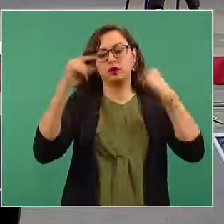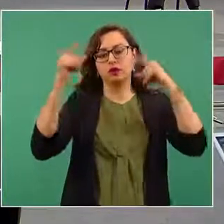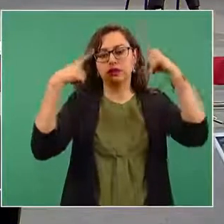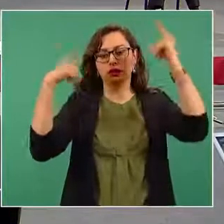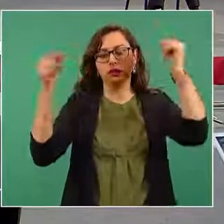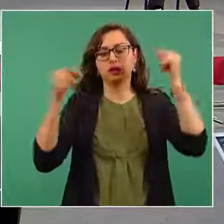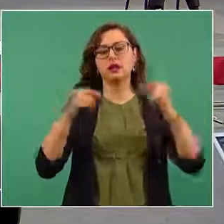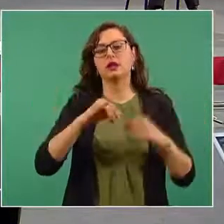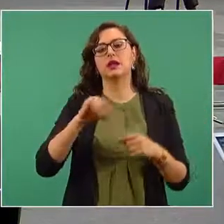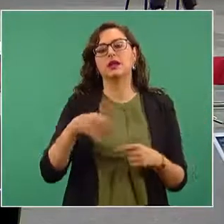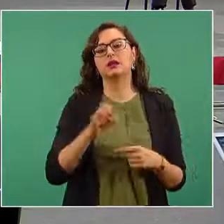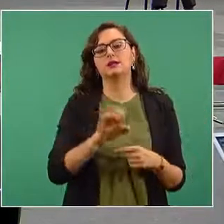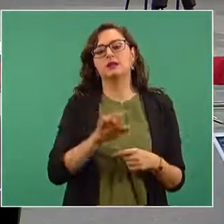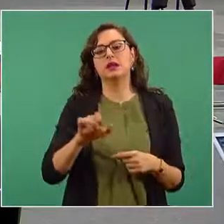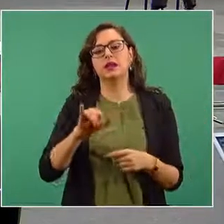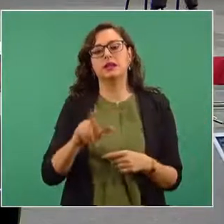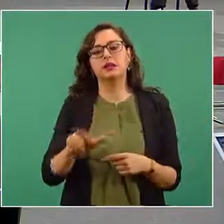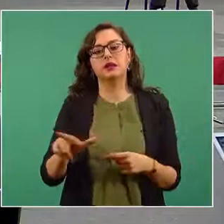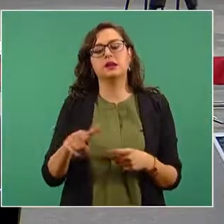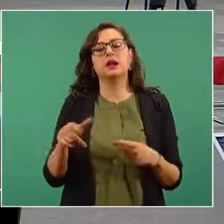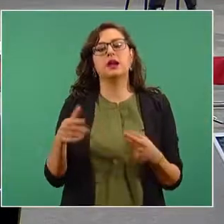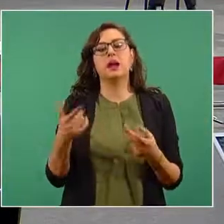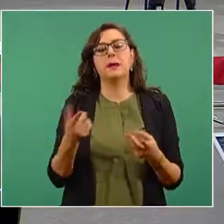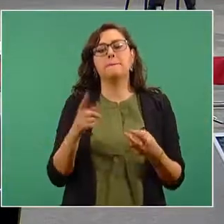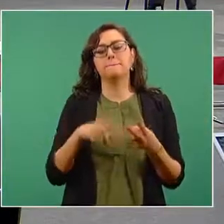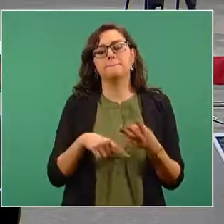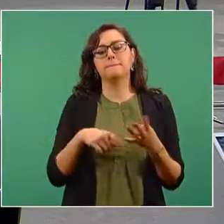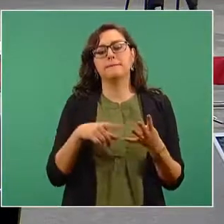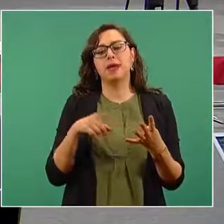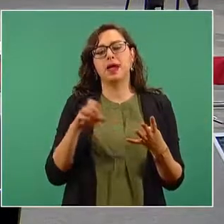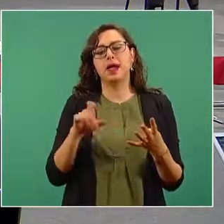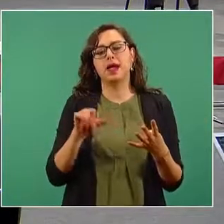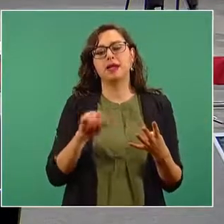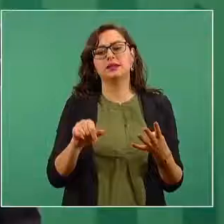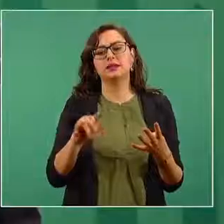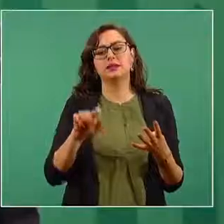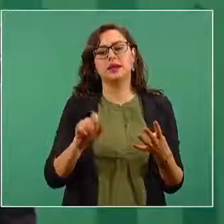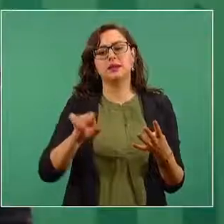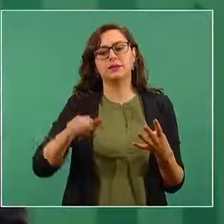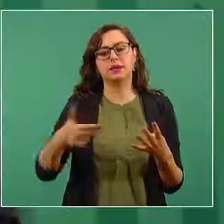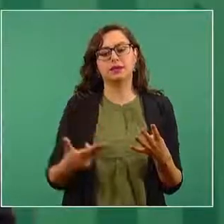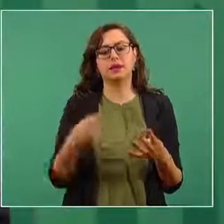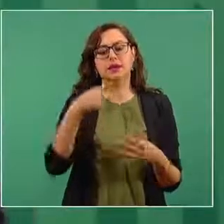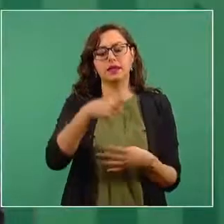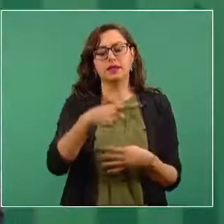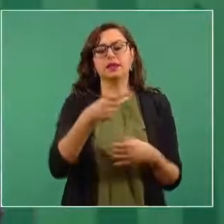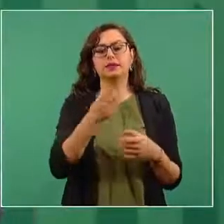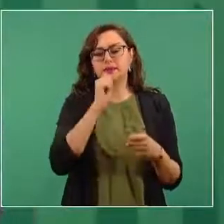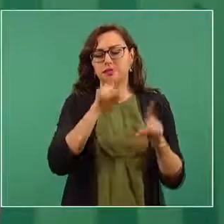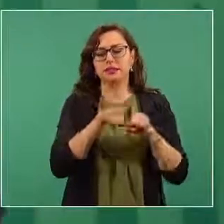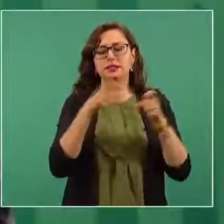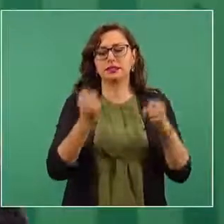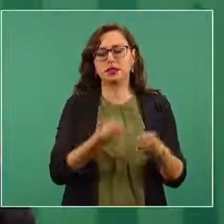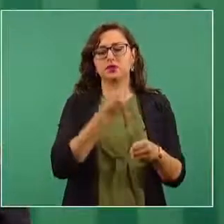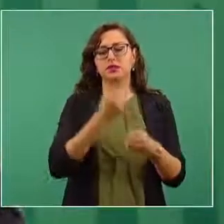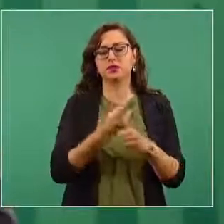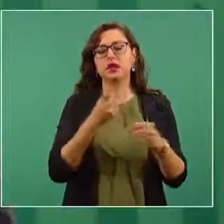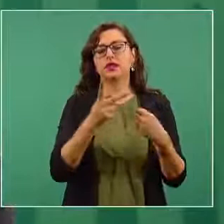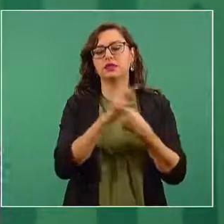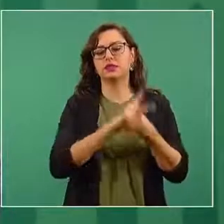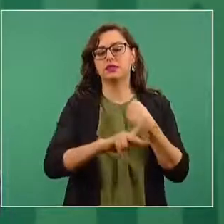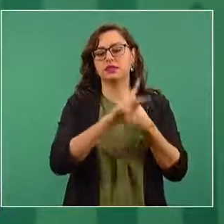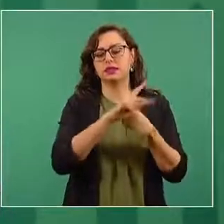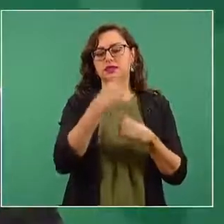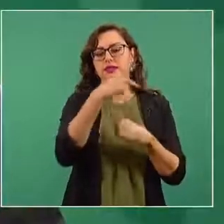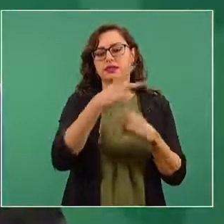Elizabeth Sherwood Randall, asesora del presidente de Seguridad Nacional y asesora adjunta del Consejo de